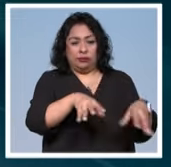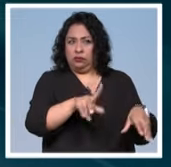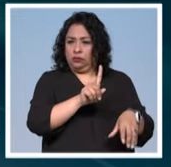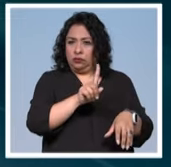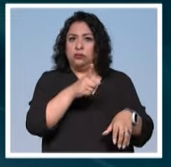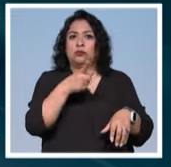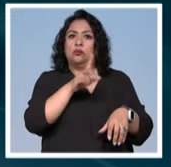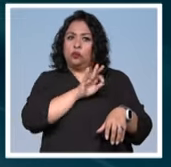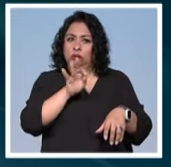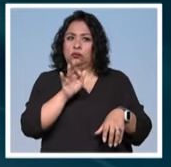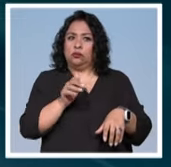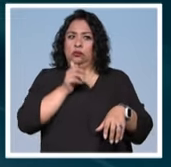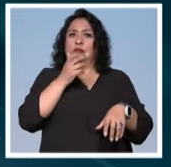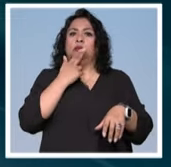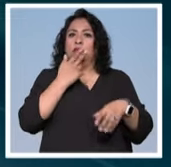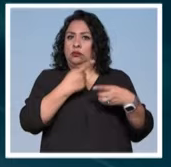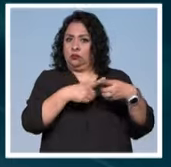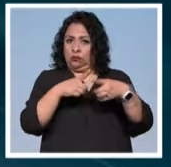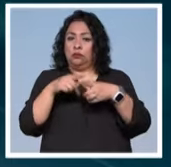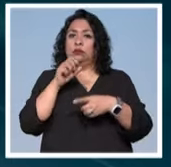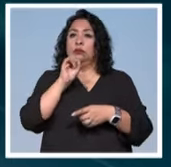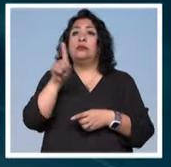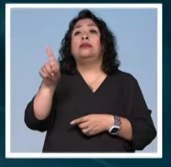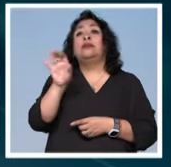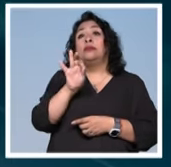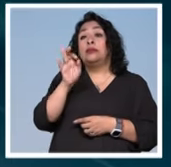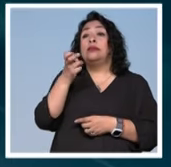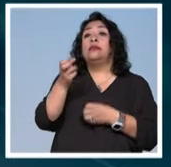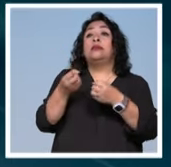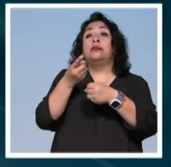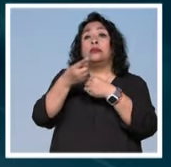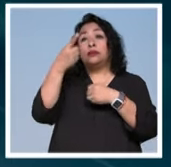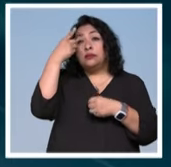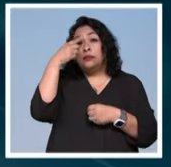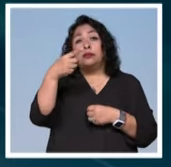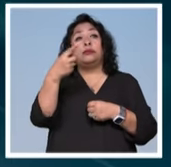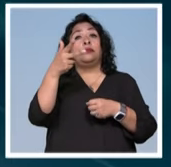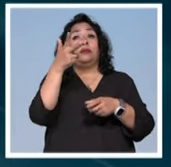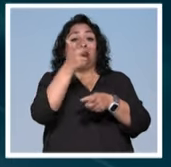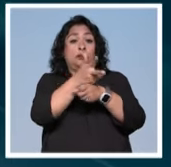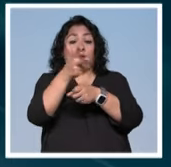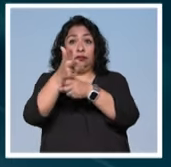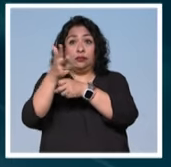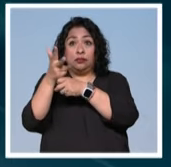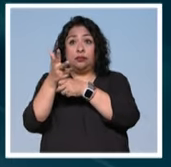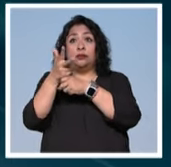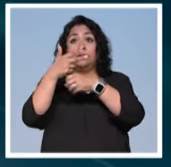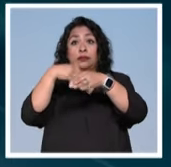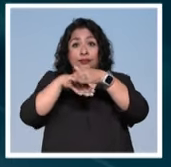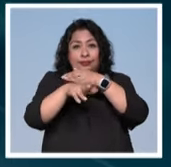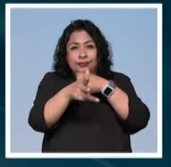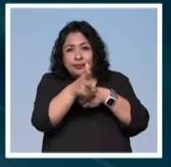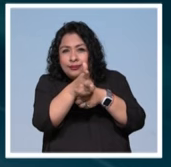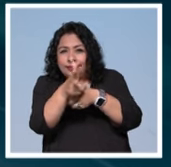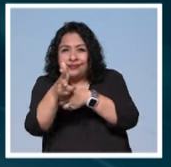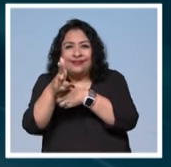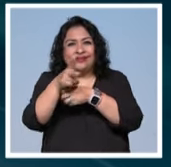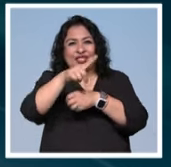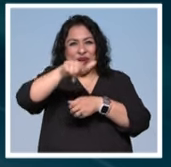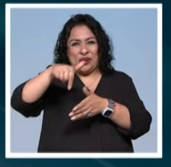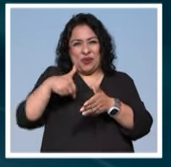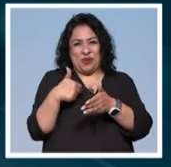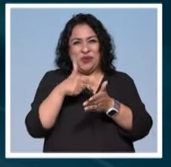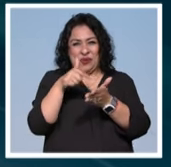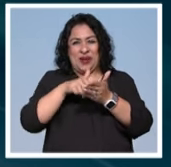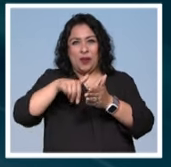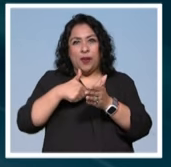de muy diversas maneras y se han hecho no así o a lo mejor puede ser la oportunidad para que las cámaras entren a la videoteca y le muestren a